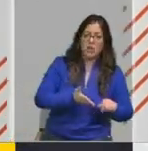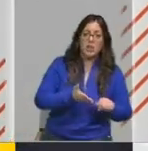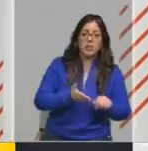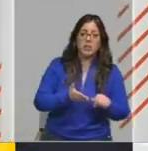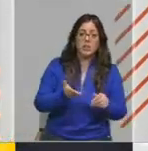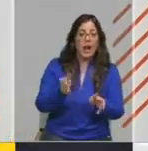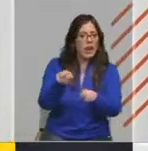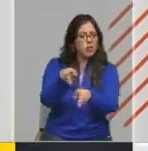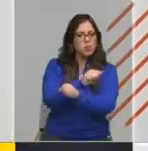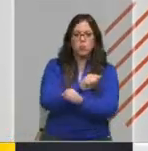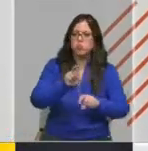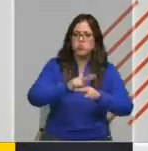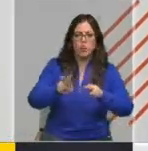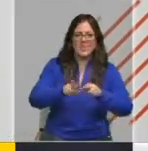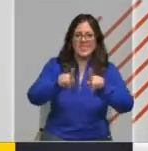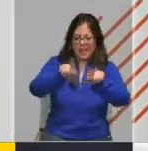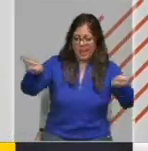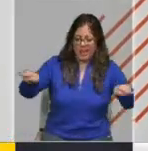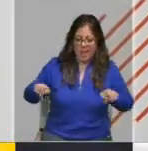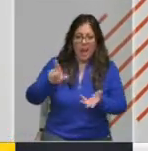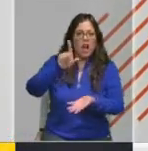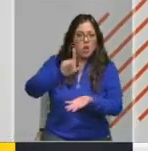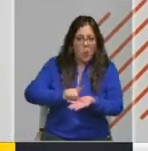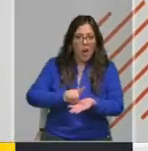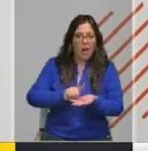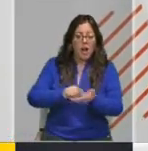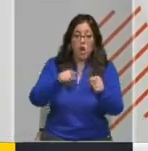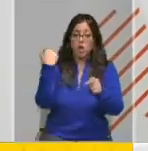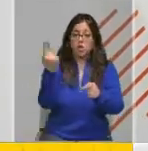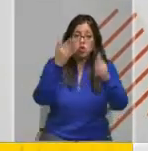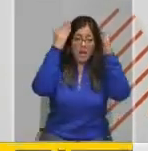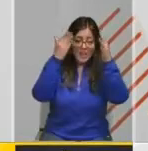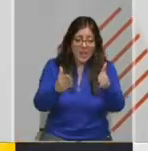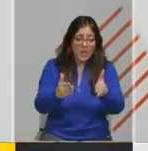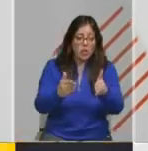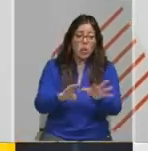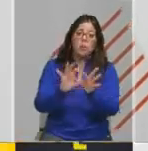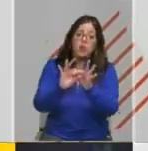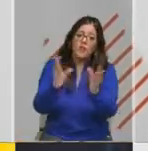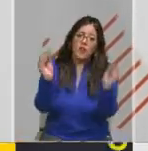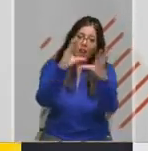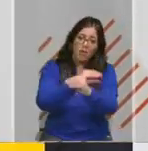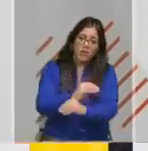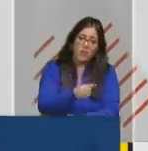en el espacio Don Oscar. Nos vamos a quedar atentos, Felipe Caro. Muchas gracias, buenas noches.